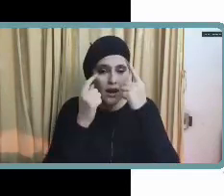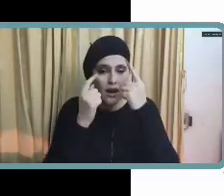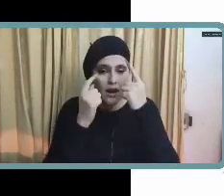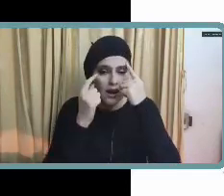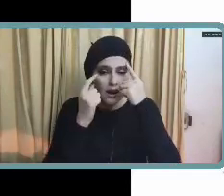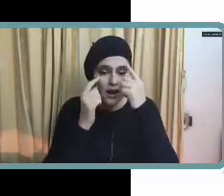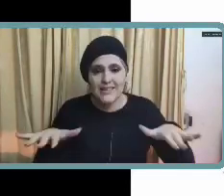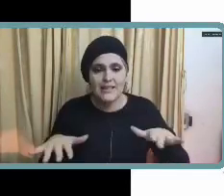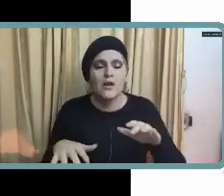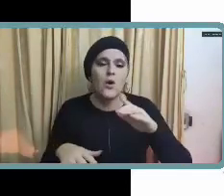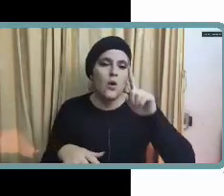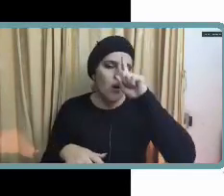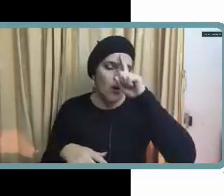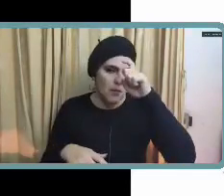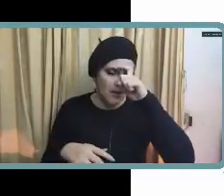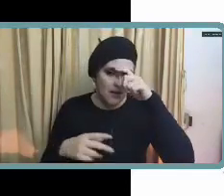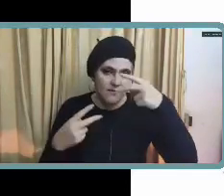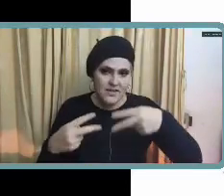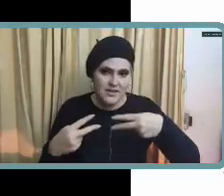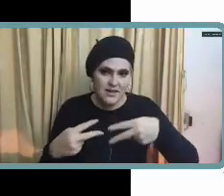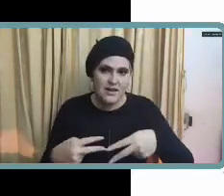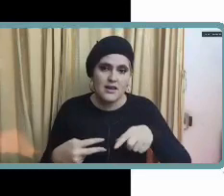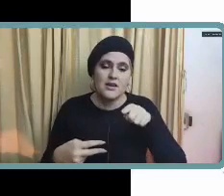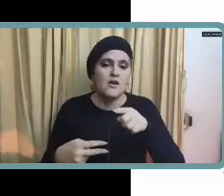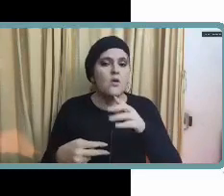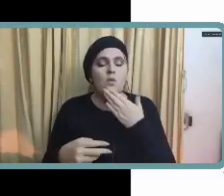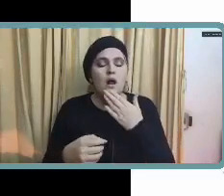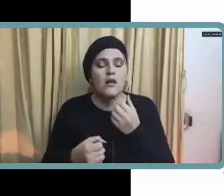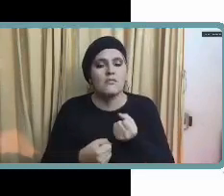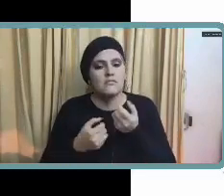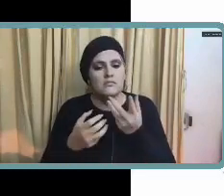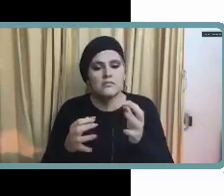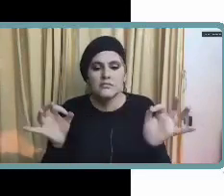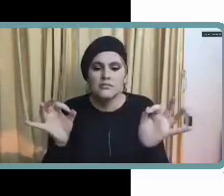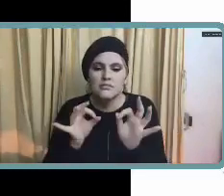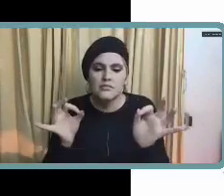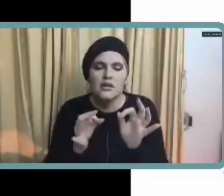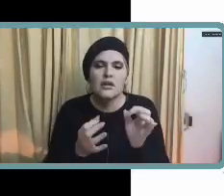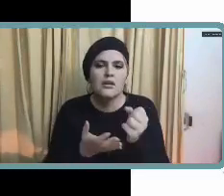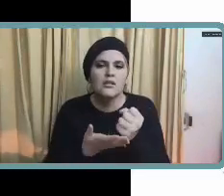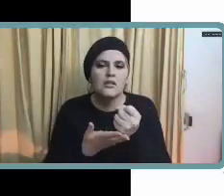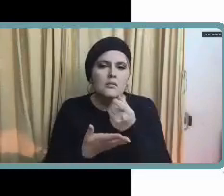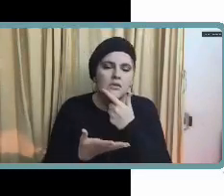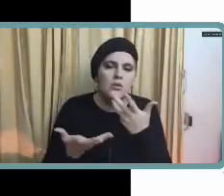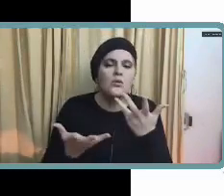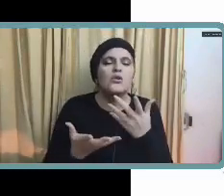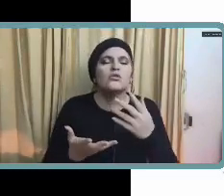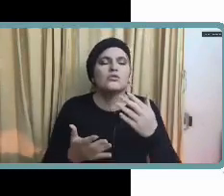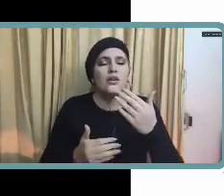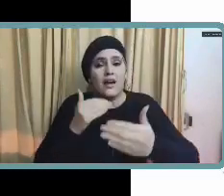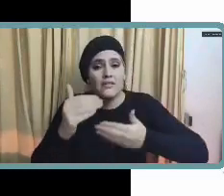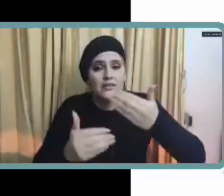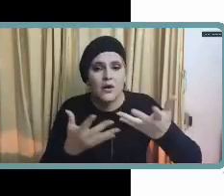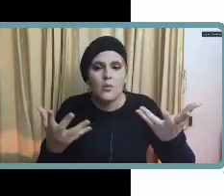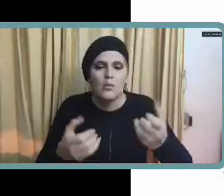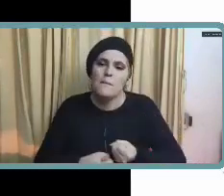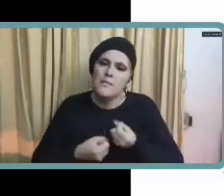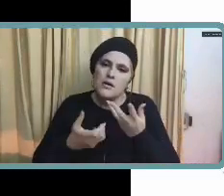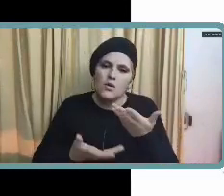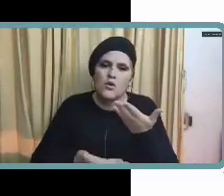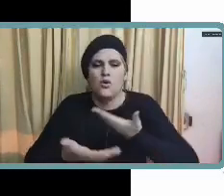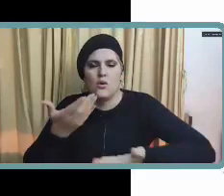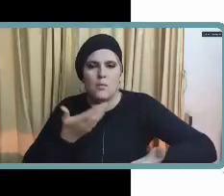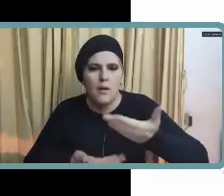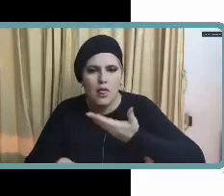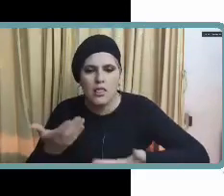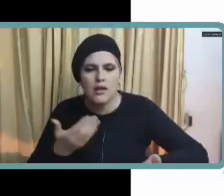muy generosa con sus conocimientos. Para avanzar en el autismo necesitamos generosidad y compartir. Me dio mucho gusto ayer, por ejemplo,